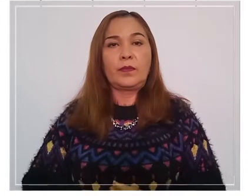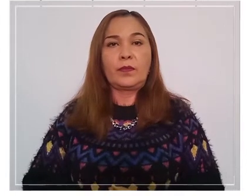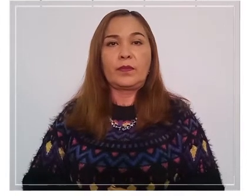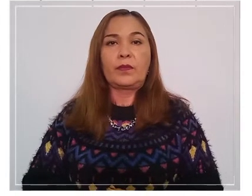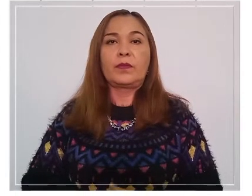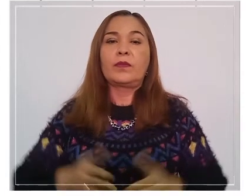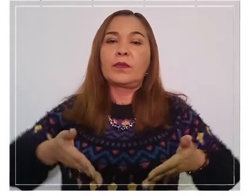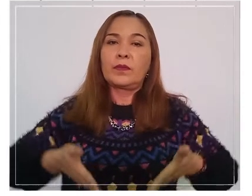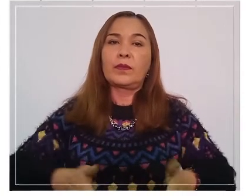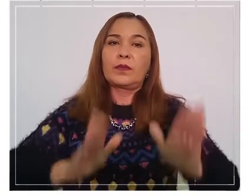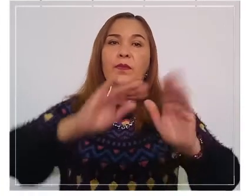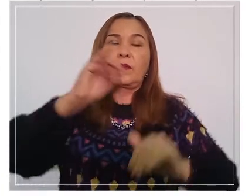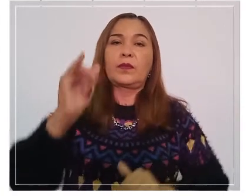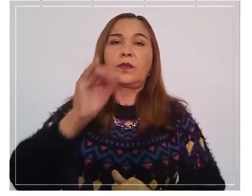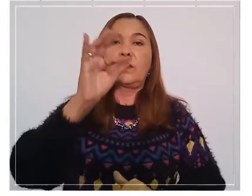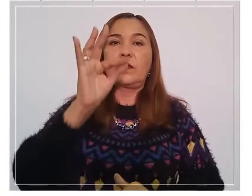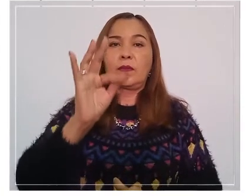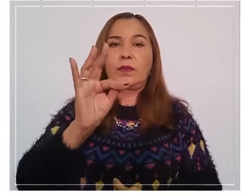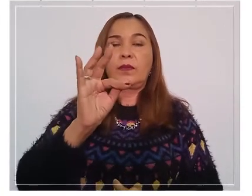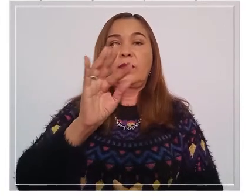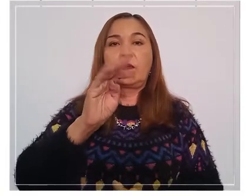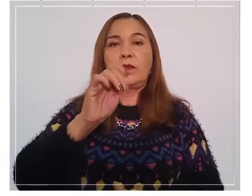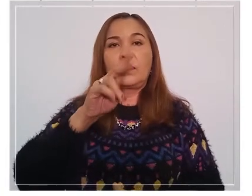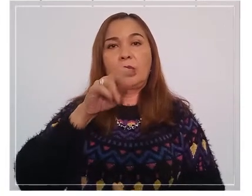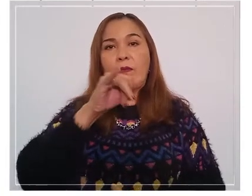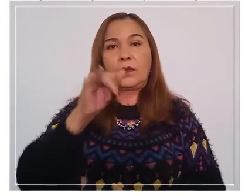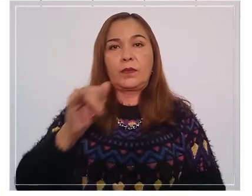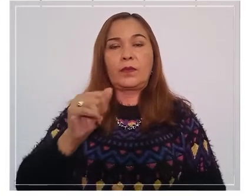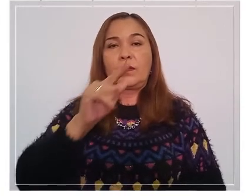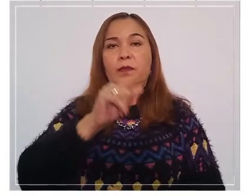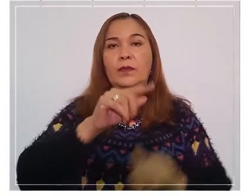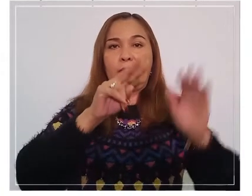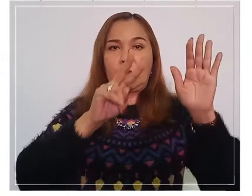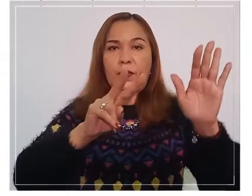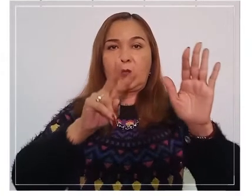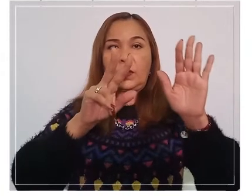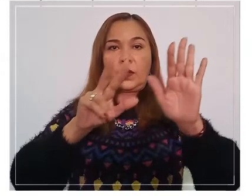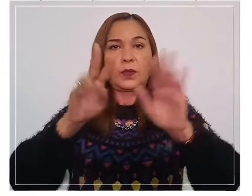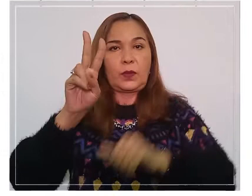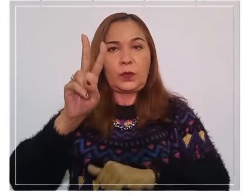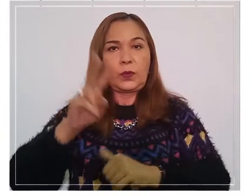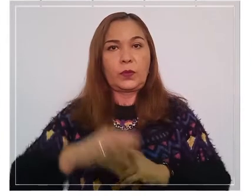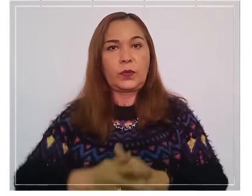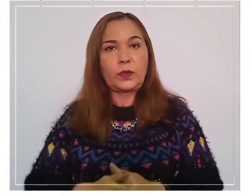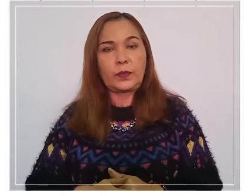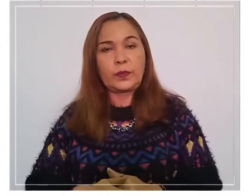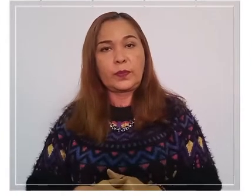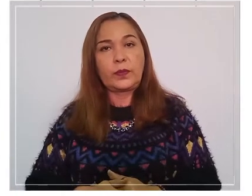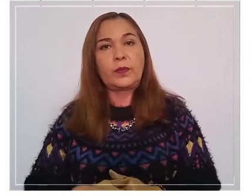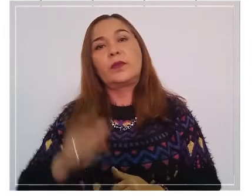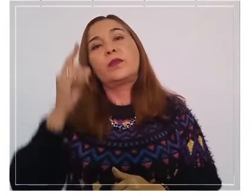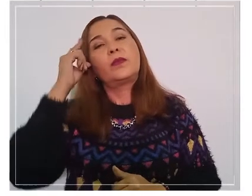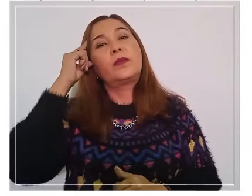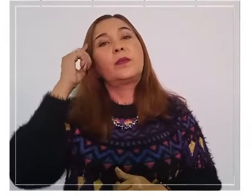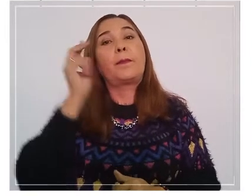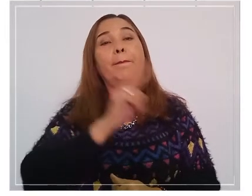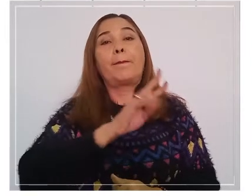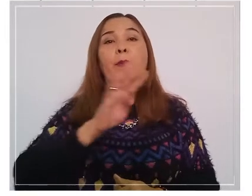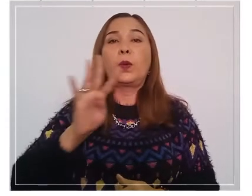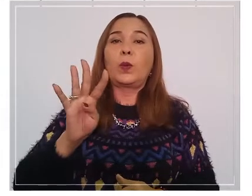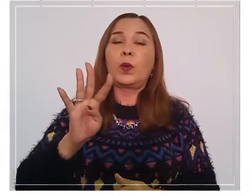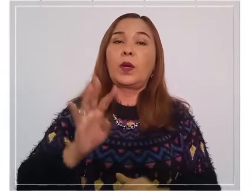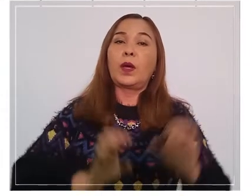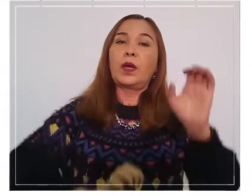natalicio de josé francisco bermúdez mil 782 día 24